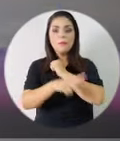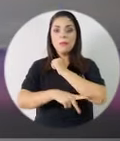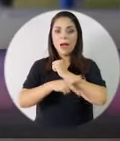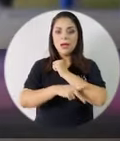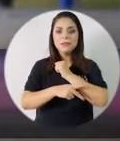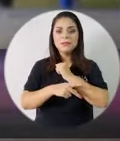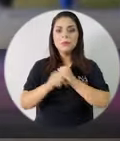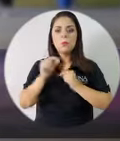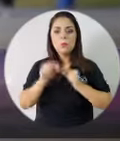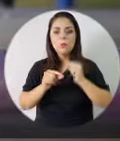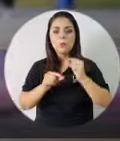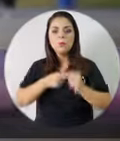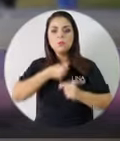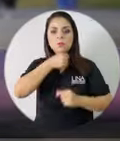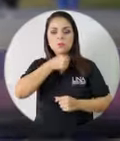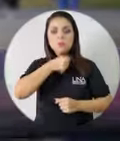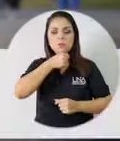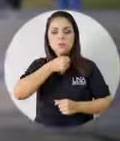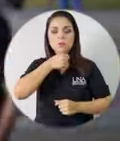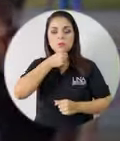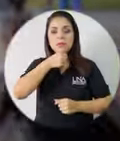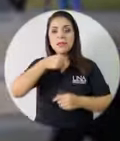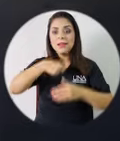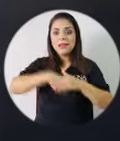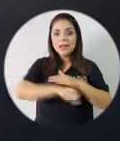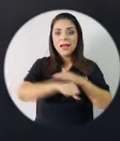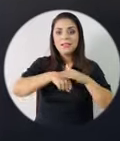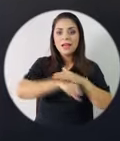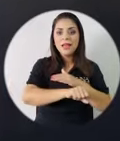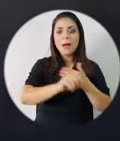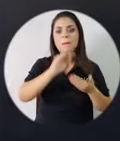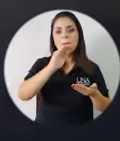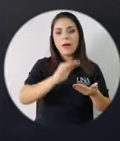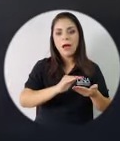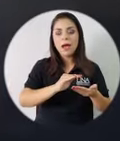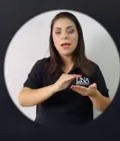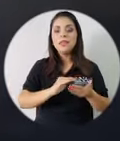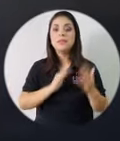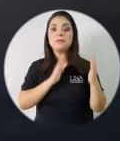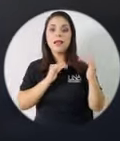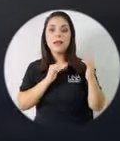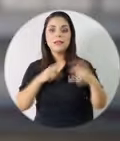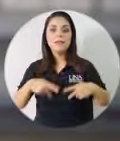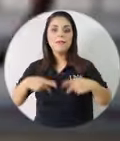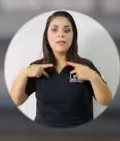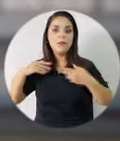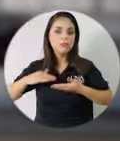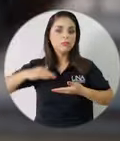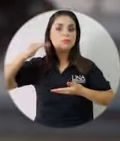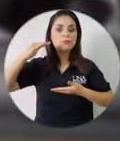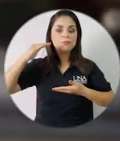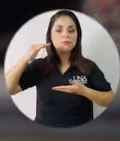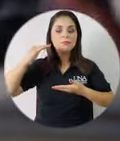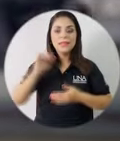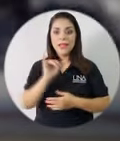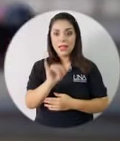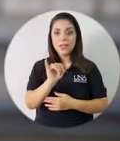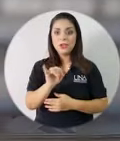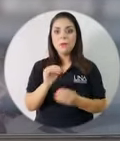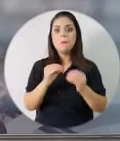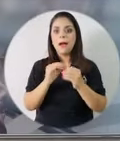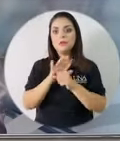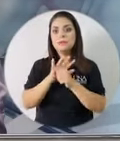está envejeciendo, donde la natalidad tiende a bajar y la esperanza de vida a aumentar. Esto crea una mayor presión